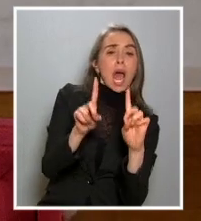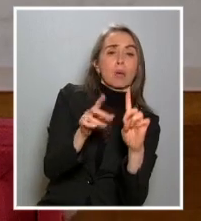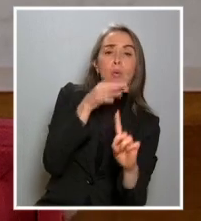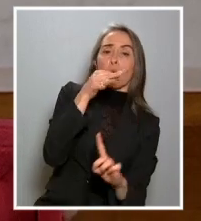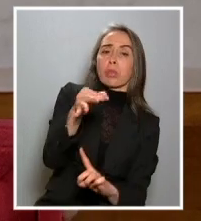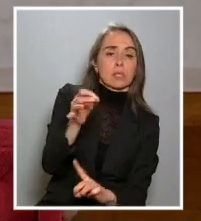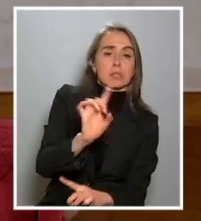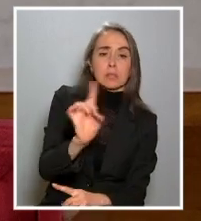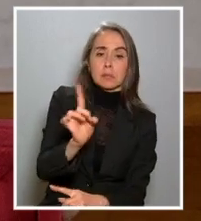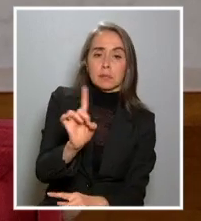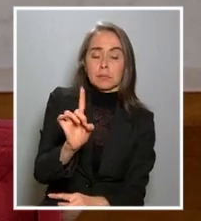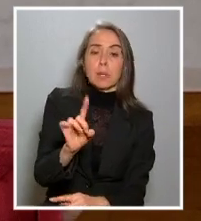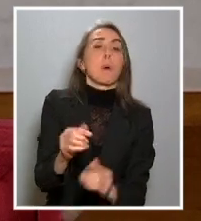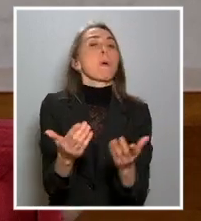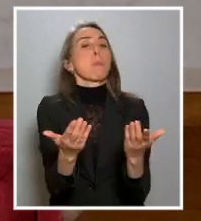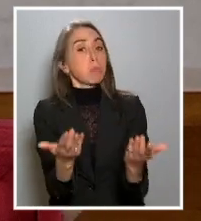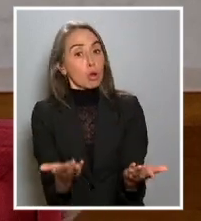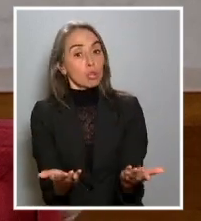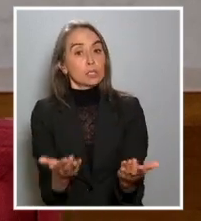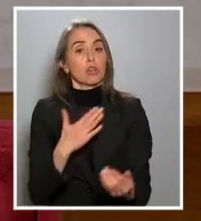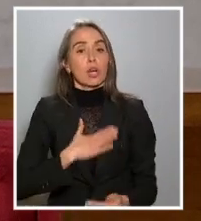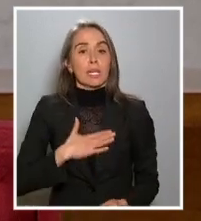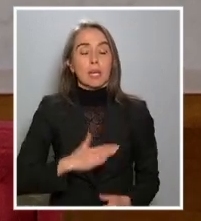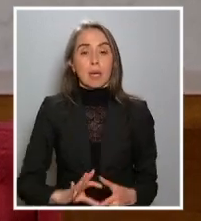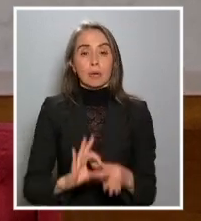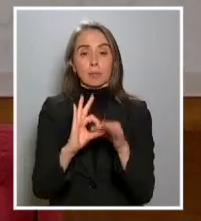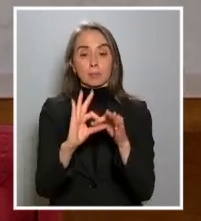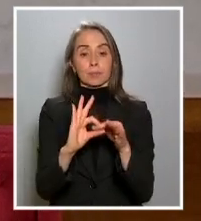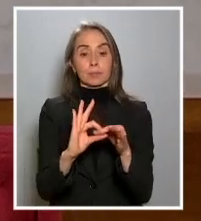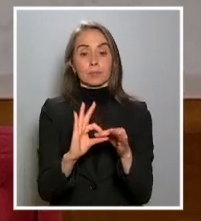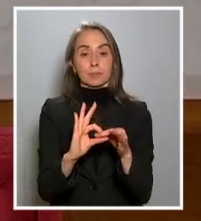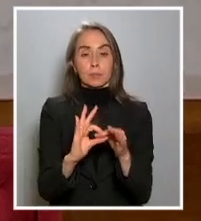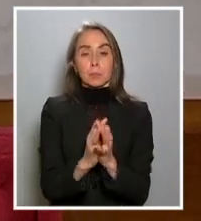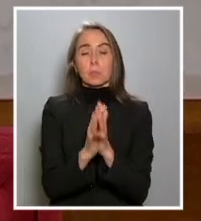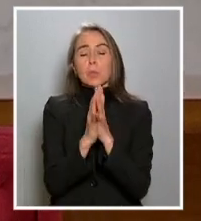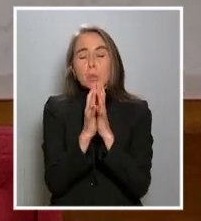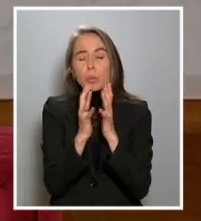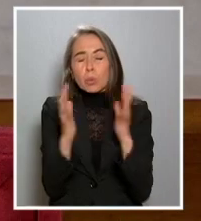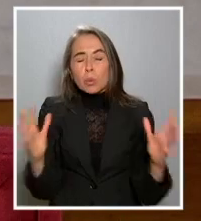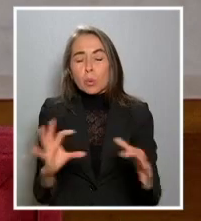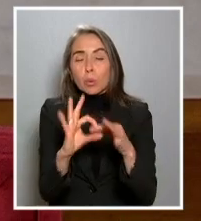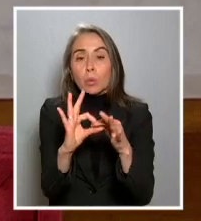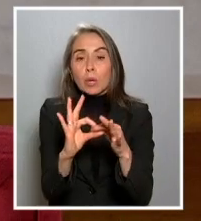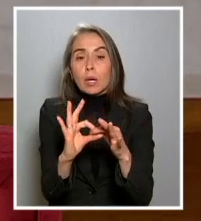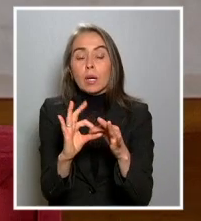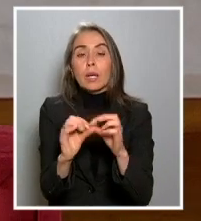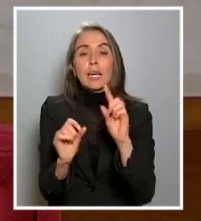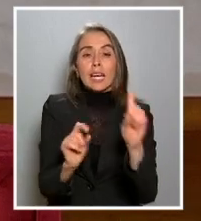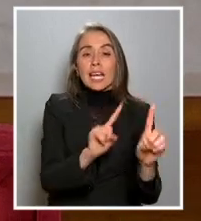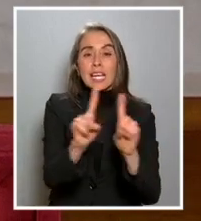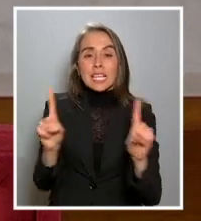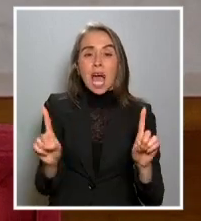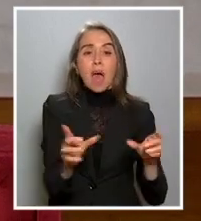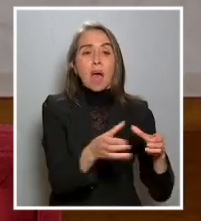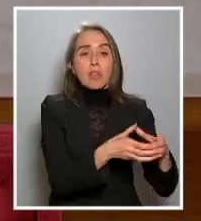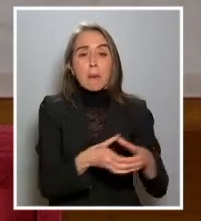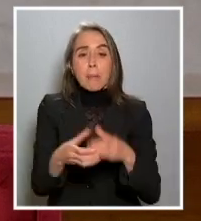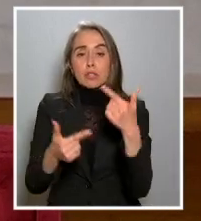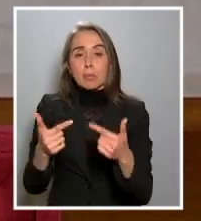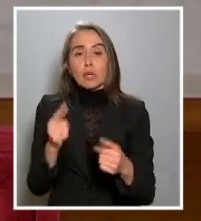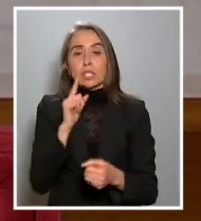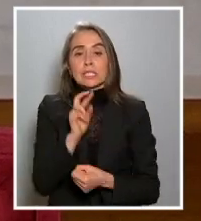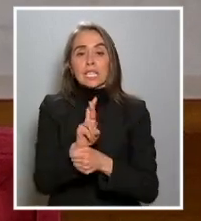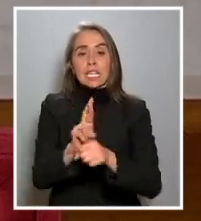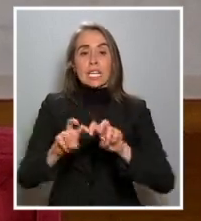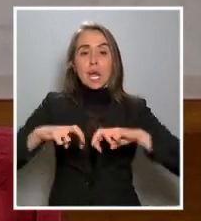ponerlo. Por eso quiero agradecer enormemente a cada uno de los partidos políticos representados